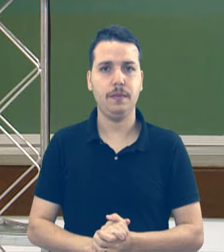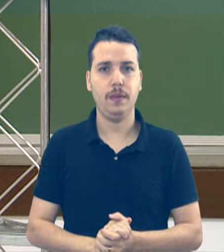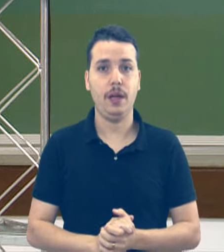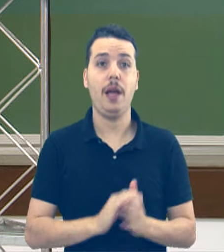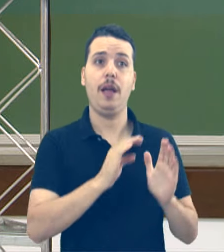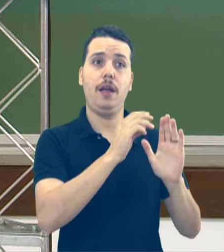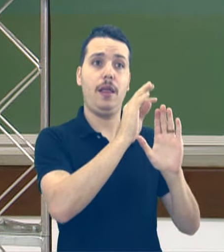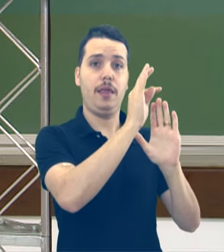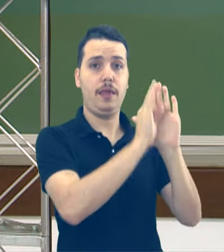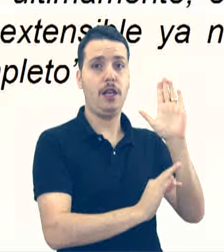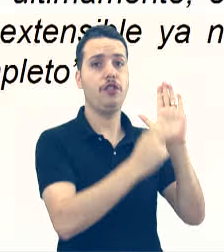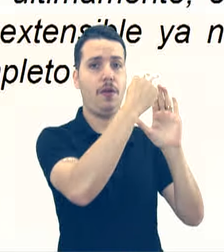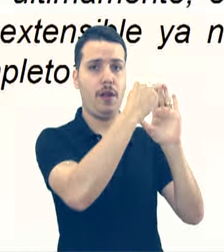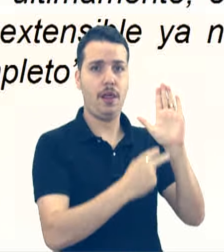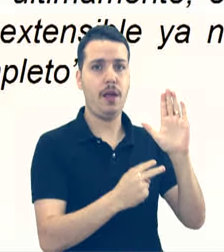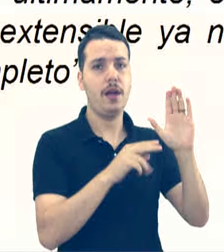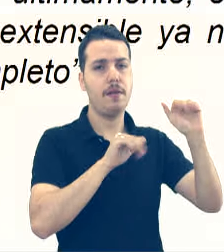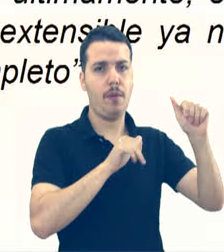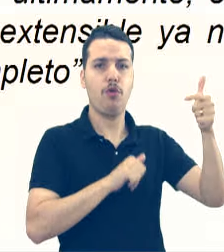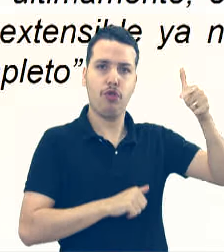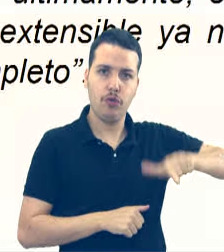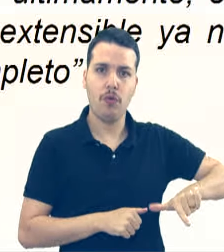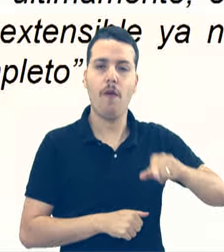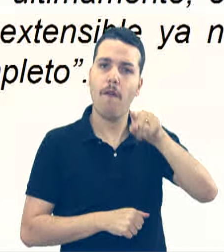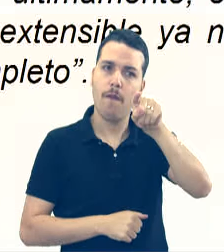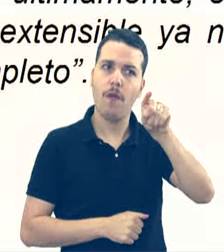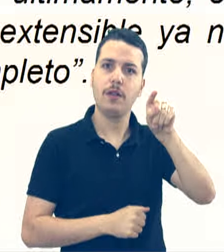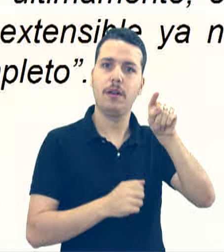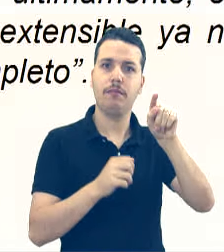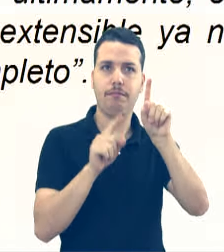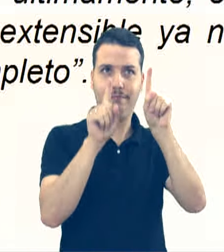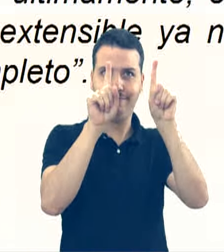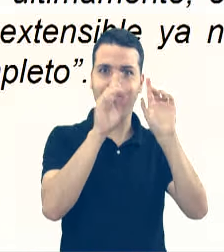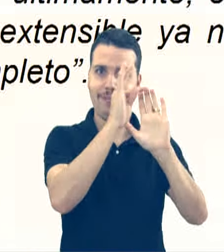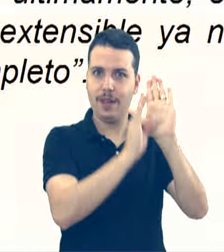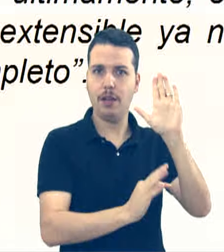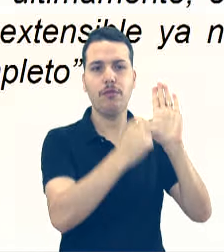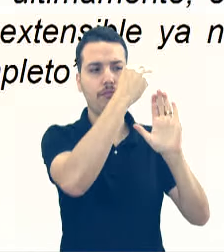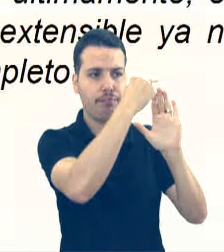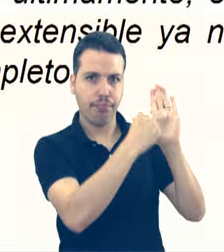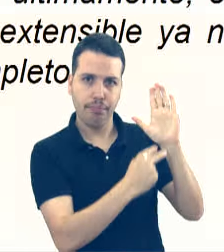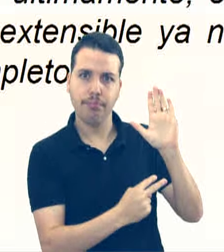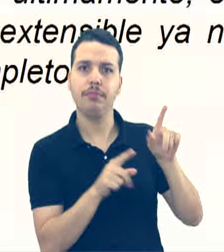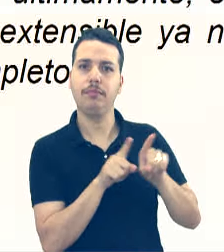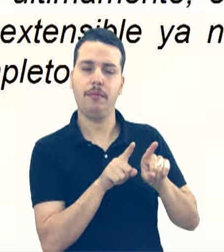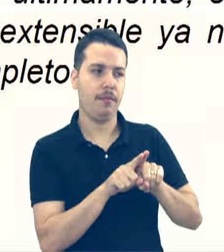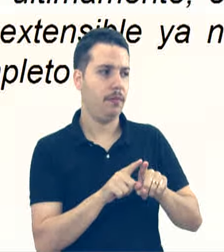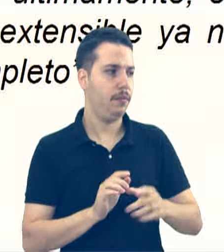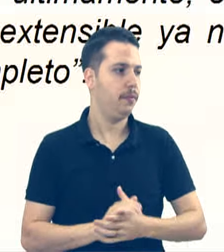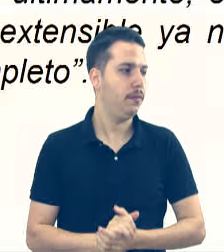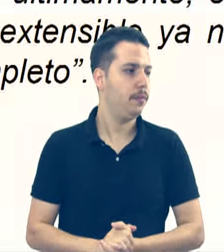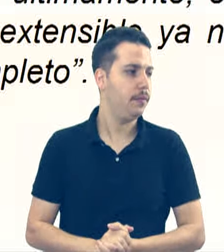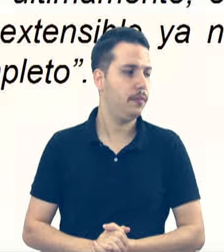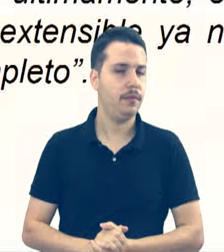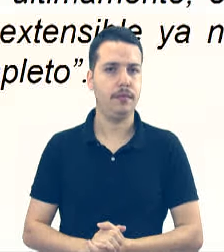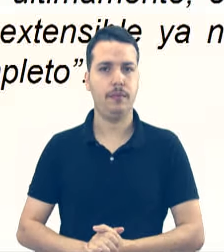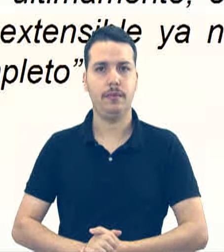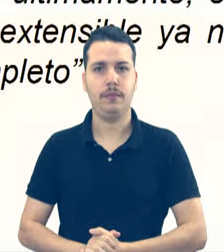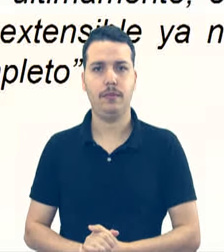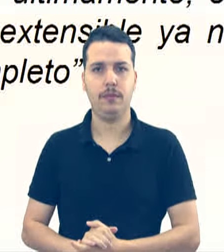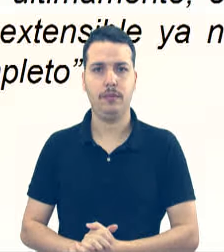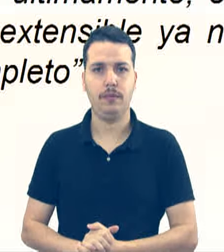ou seja, el editorial se publicó en 2003 y afirma que primero fue la